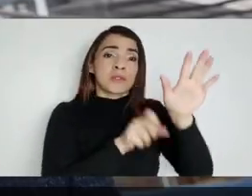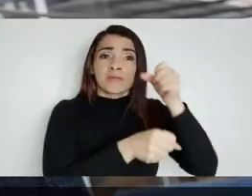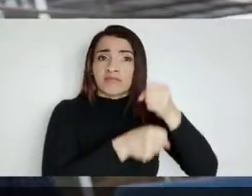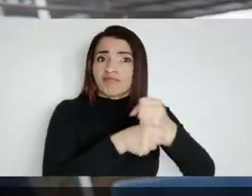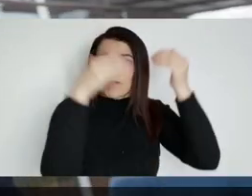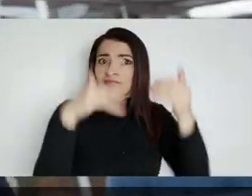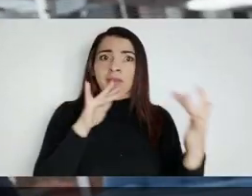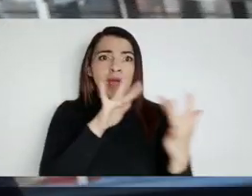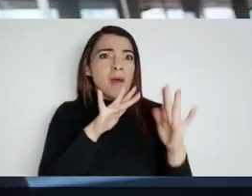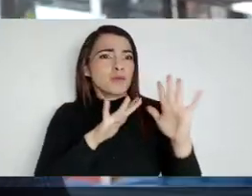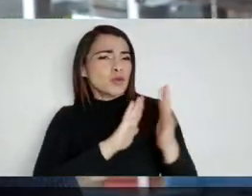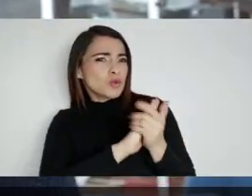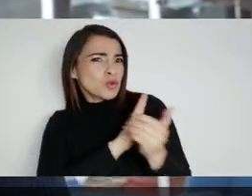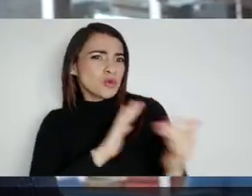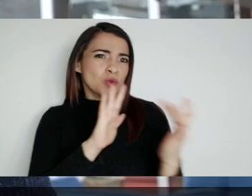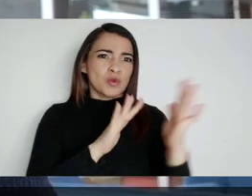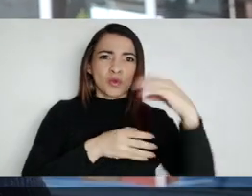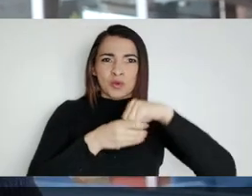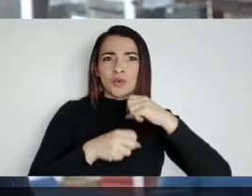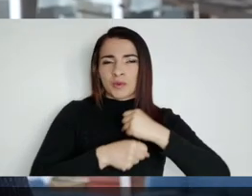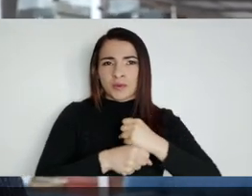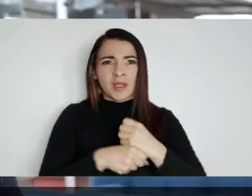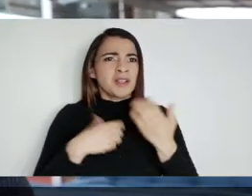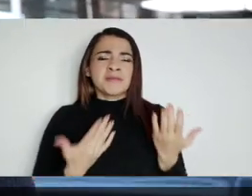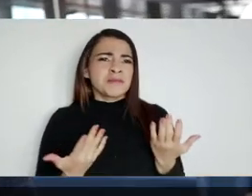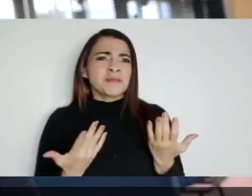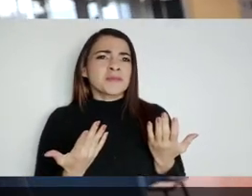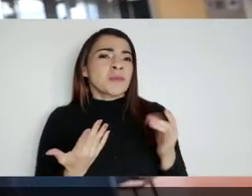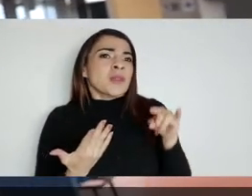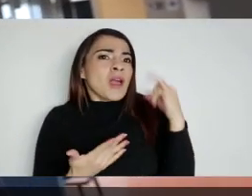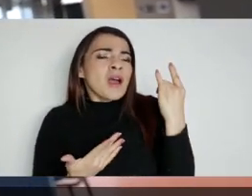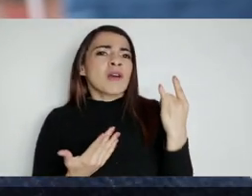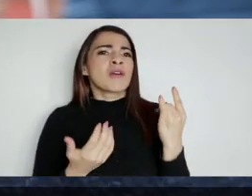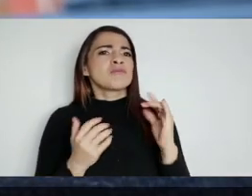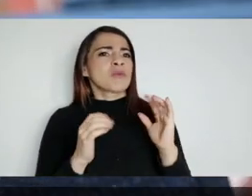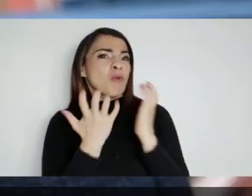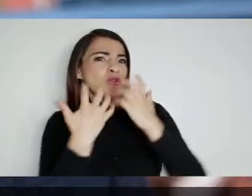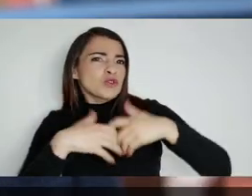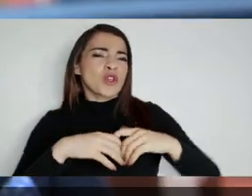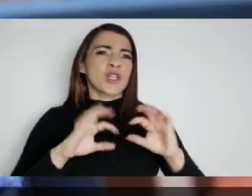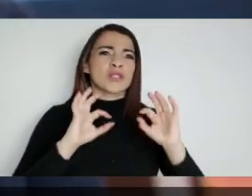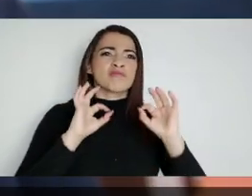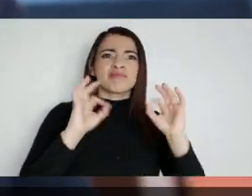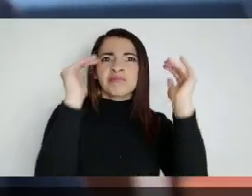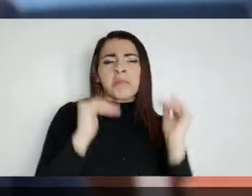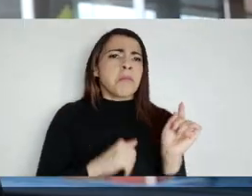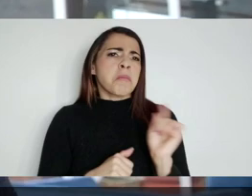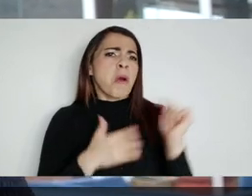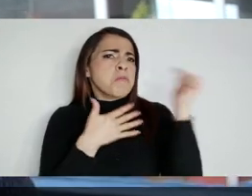desarrollar de la mejor manera sus puestos de trabajo. Esto no implica en ningún caso y en ningún momento bajar la calidad de las funciones o de los